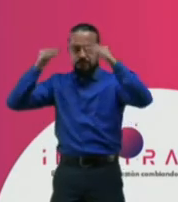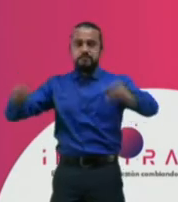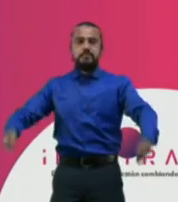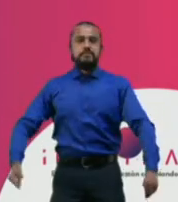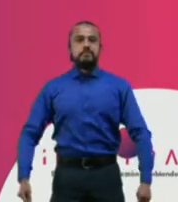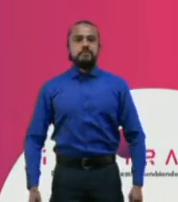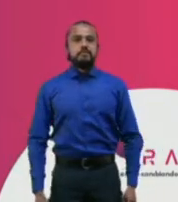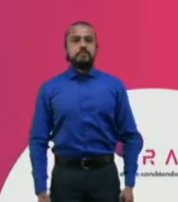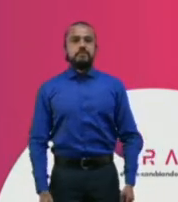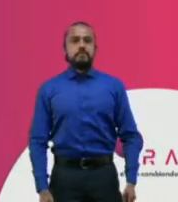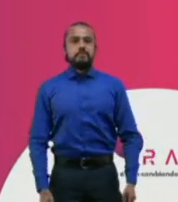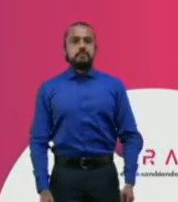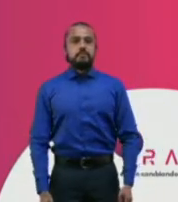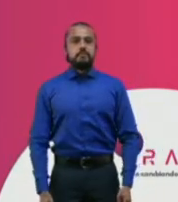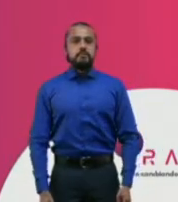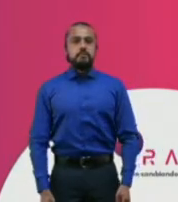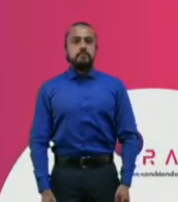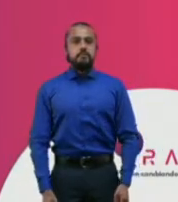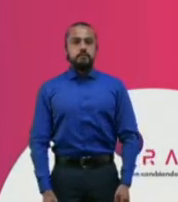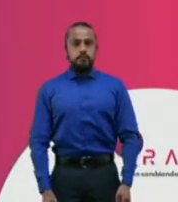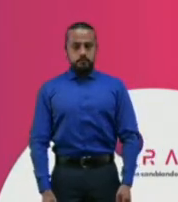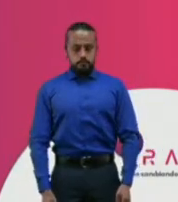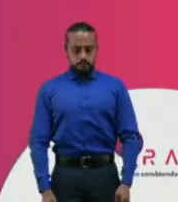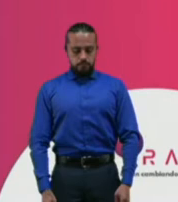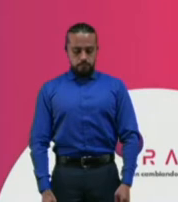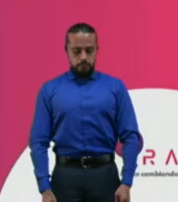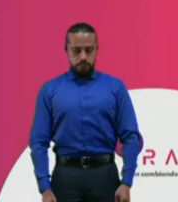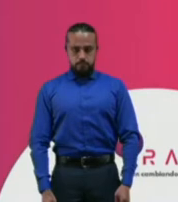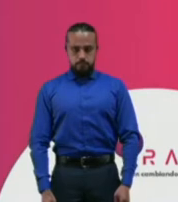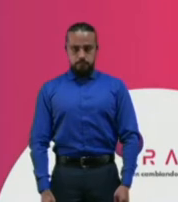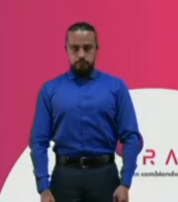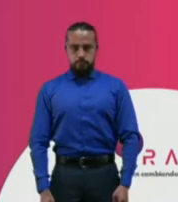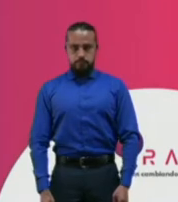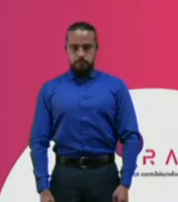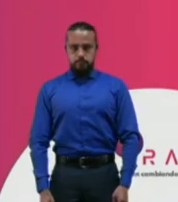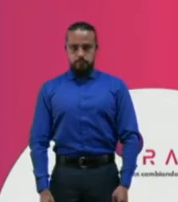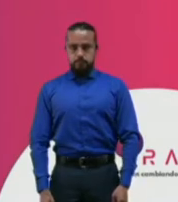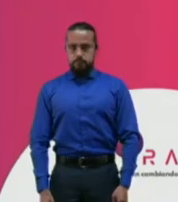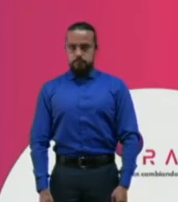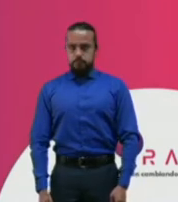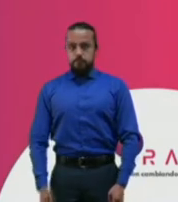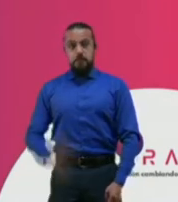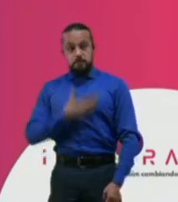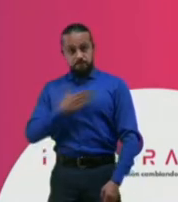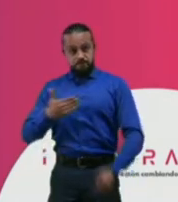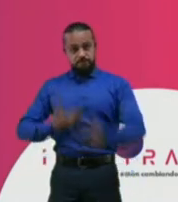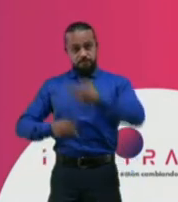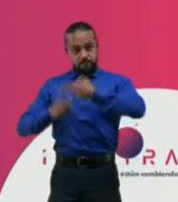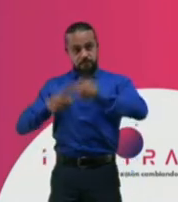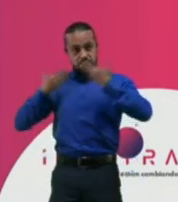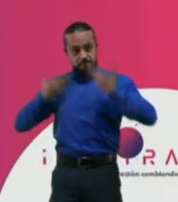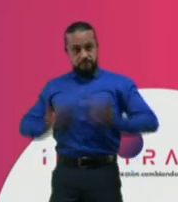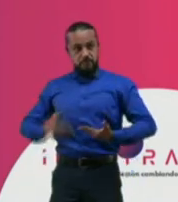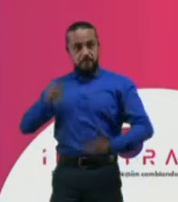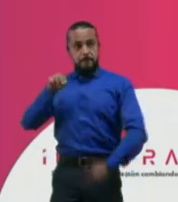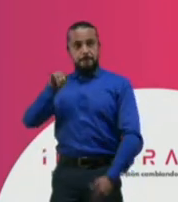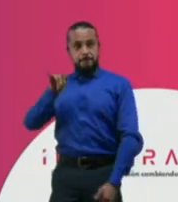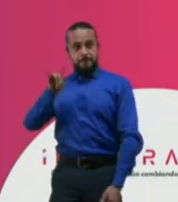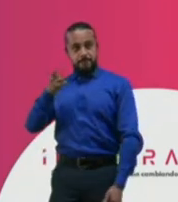Miguel. Listo. Primero que todo, mucho gusto. Mi nombre es Miguel. y un placer